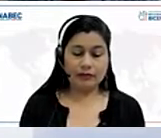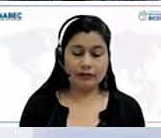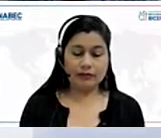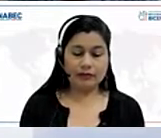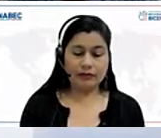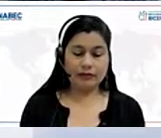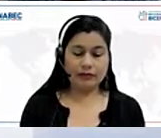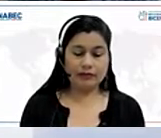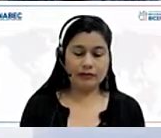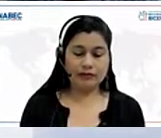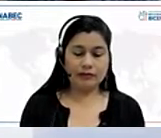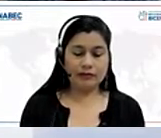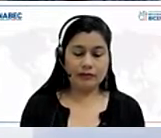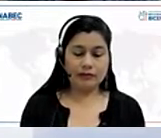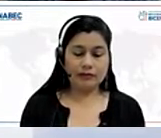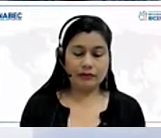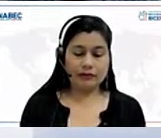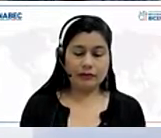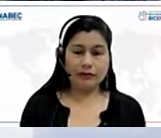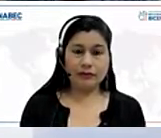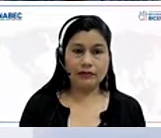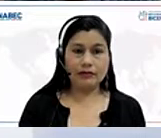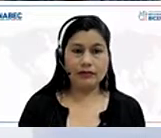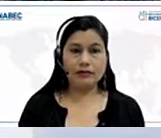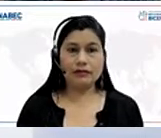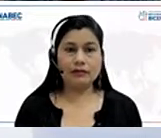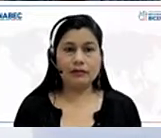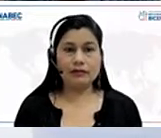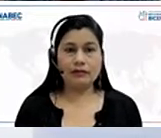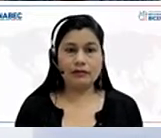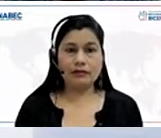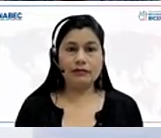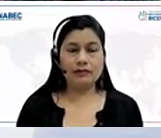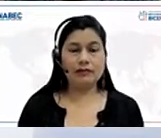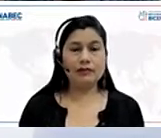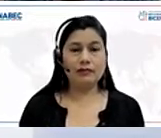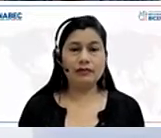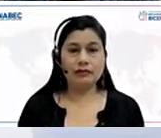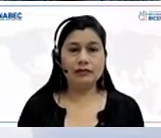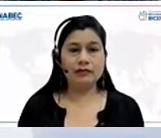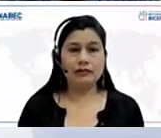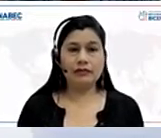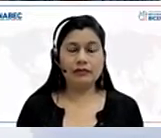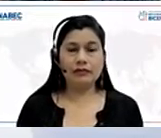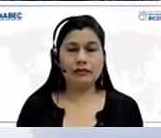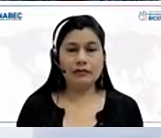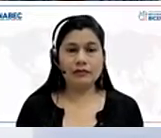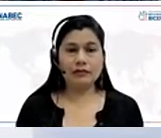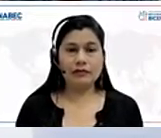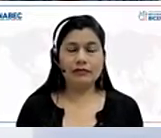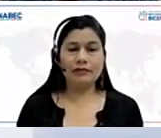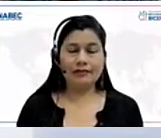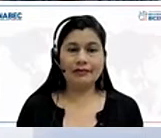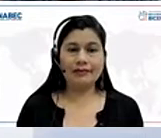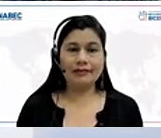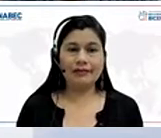no respectivas ya terminado, ya puede participar, ¿no? En calidad de egresado, ¿no? Si uno es bachiller, ya mucho mejor.